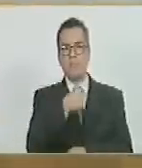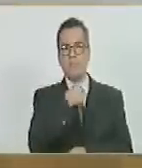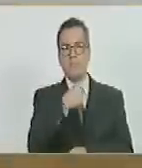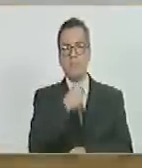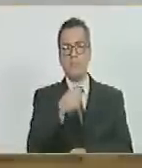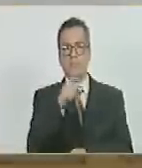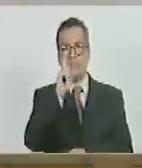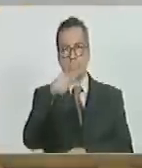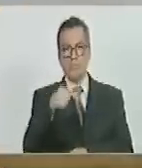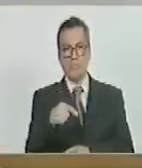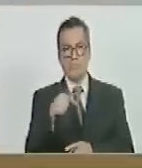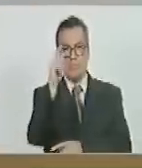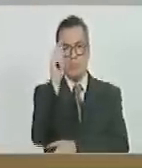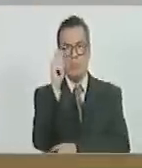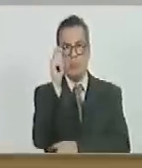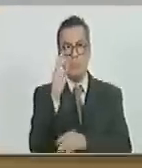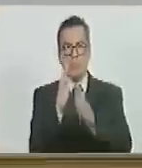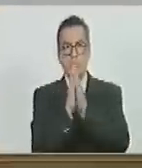diputado, por favor.